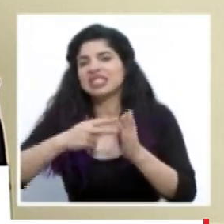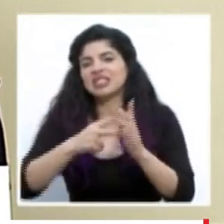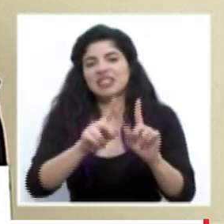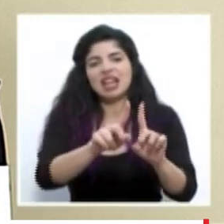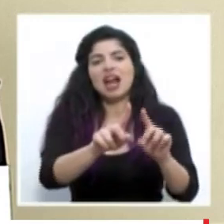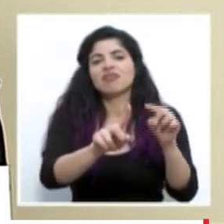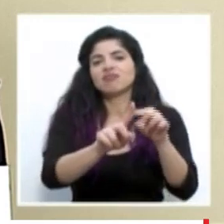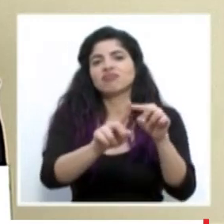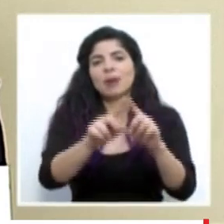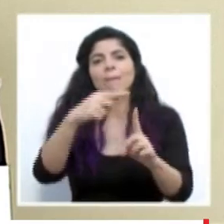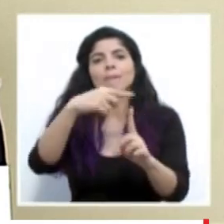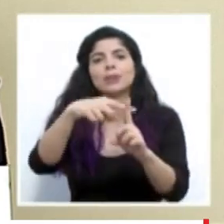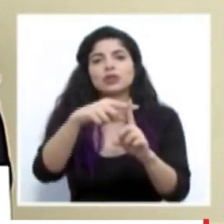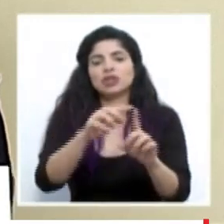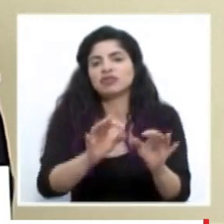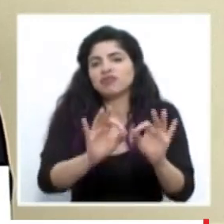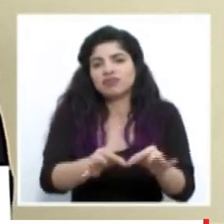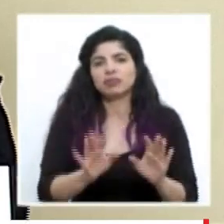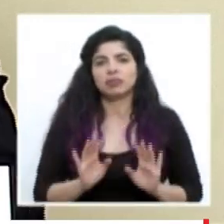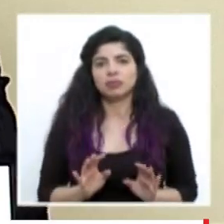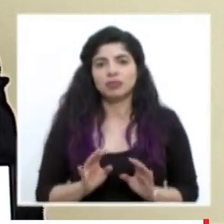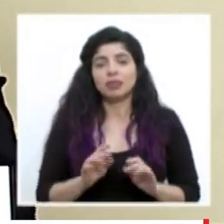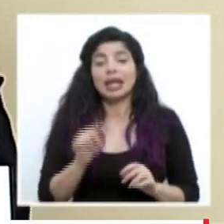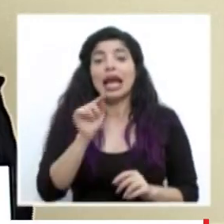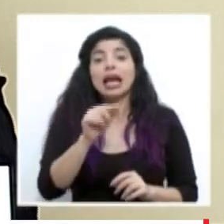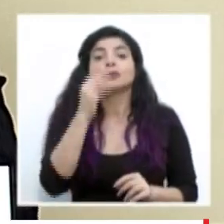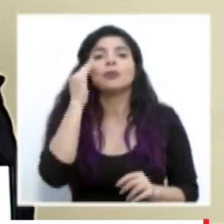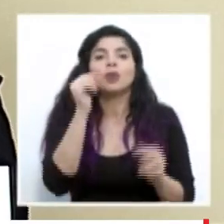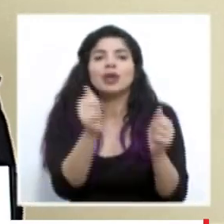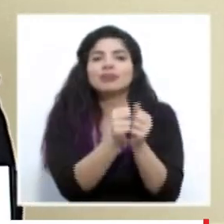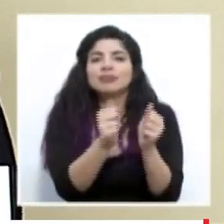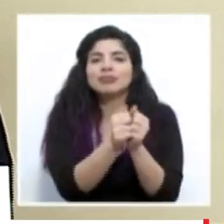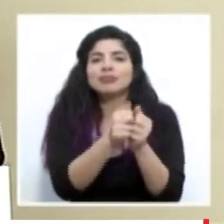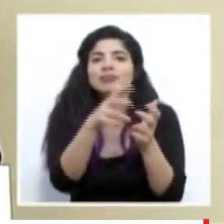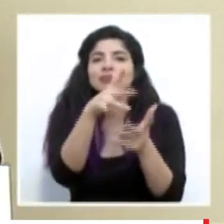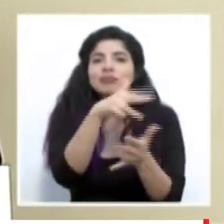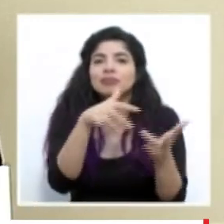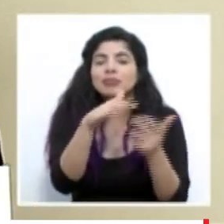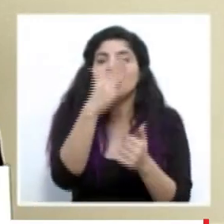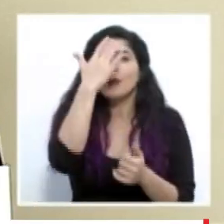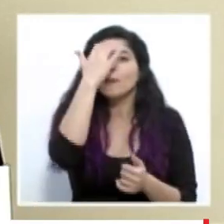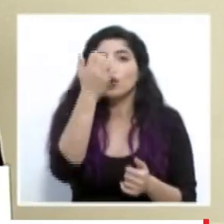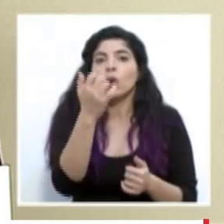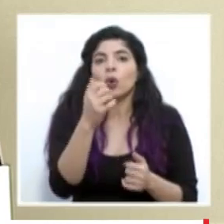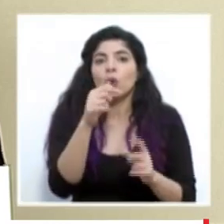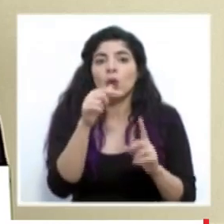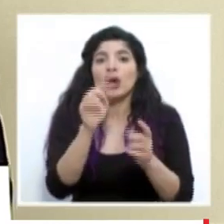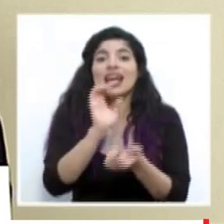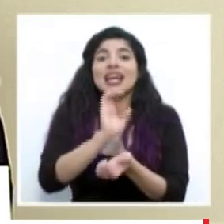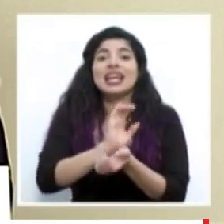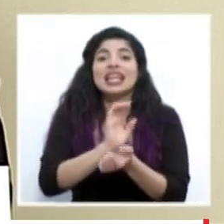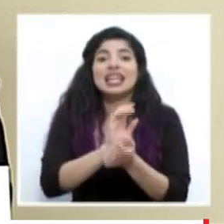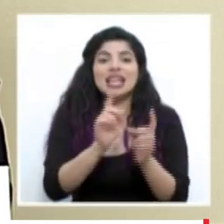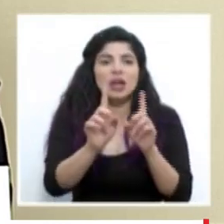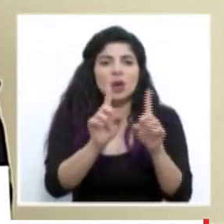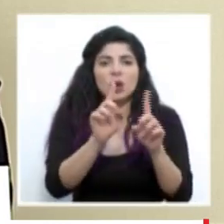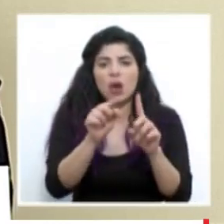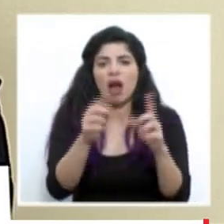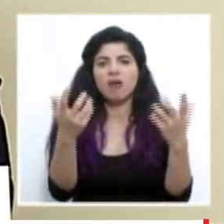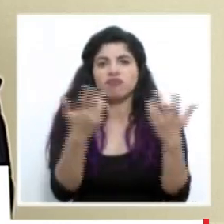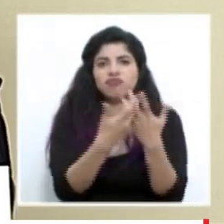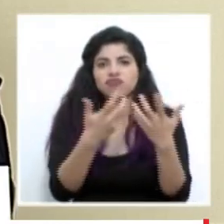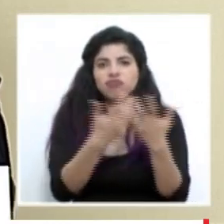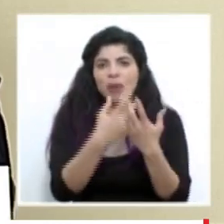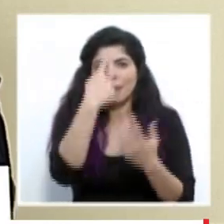ya se considera positivo. Eso es justamente por la cercanía, por la convivencia, porque el cuadro clínico es totalmente